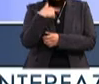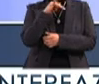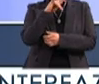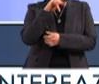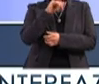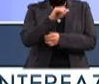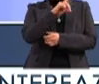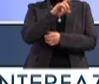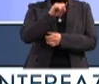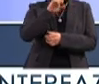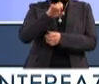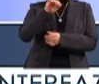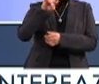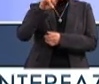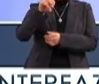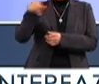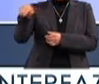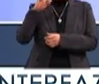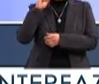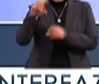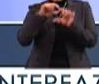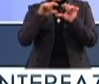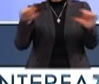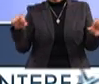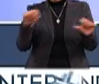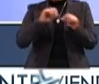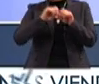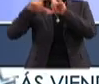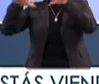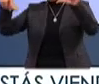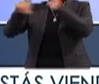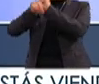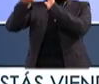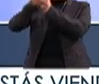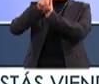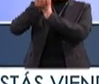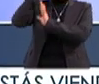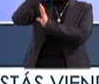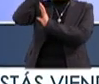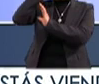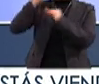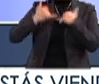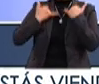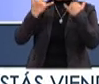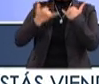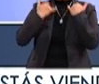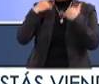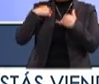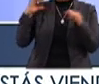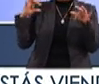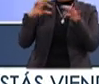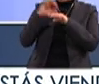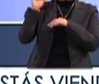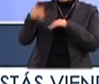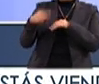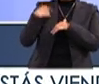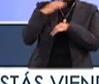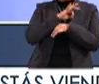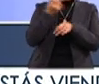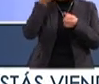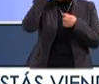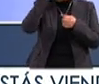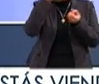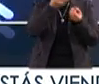del politécnico y ahí los va a derivar a la página del departamento de orientación juvenil al cual yo pertenezco en donde podemos